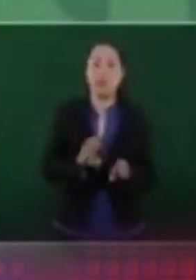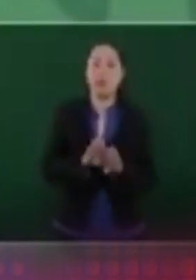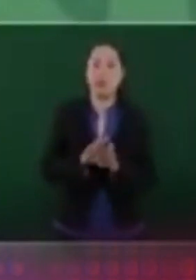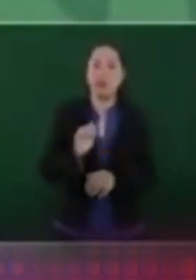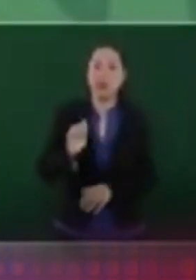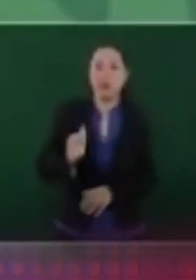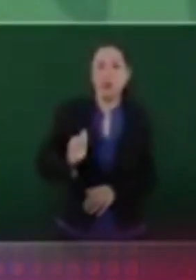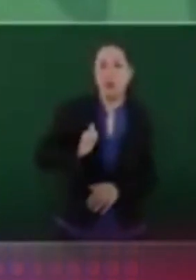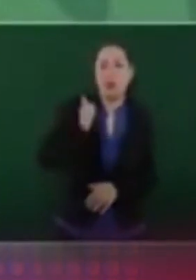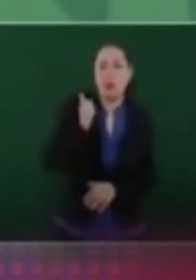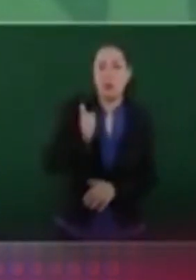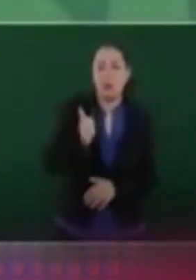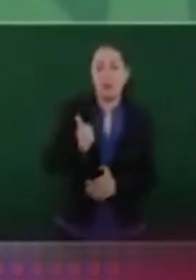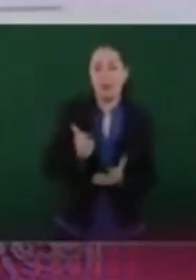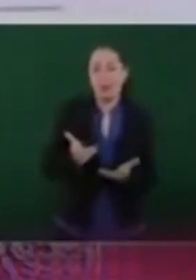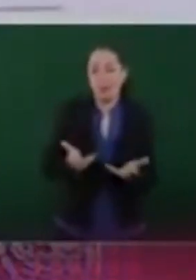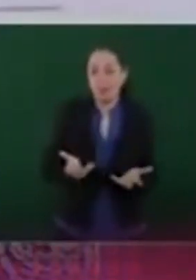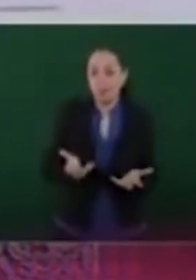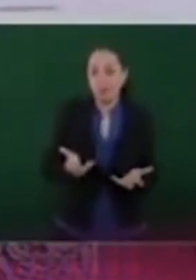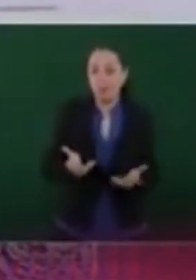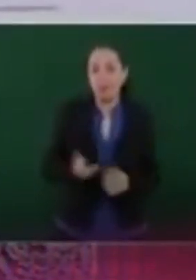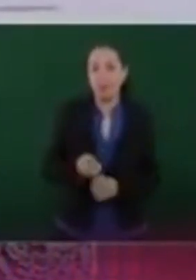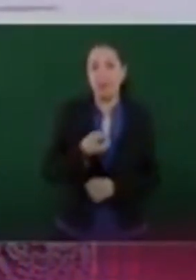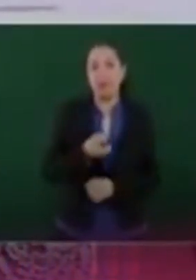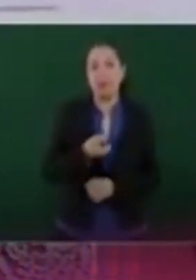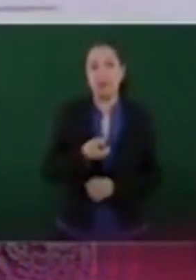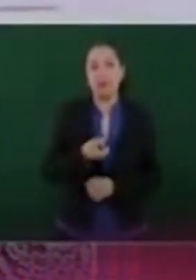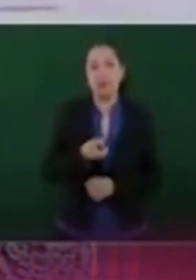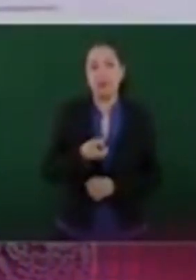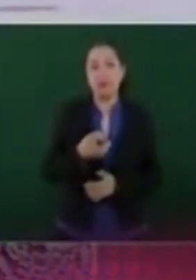flagrante a nuestra soberanía